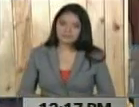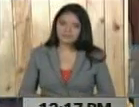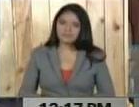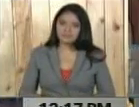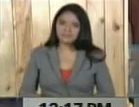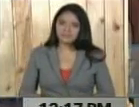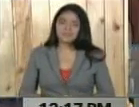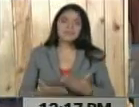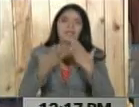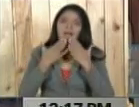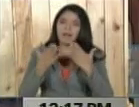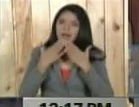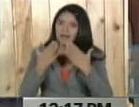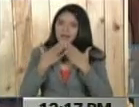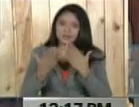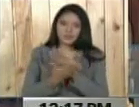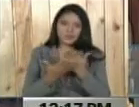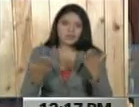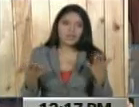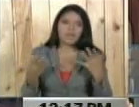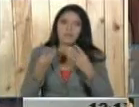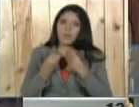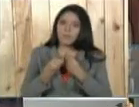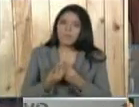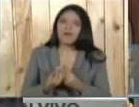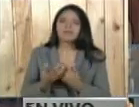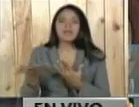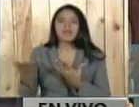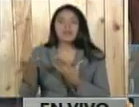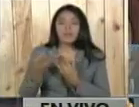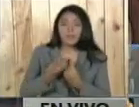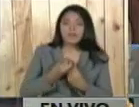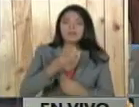el acompañamiento del Papa Francisco,